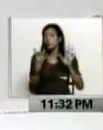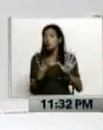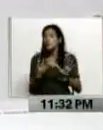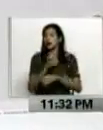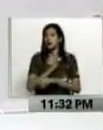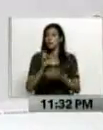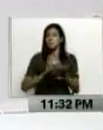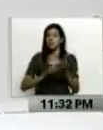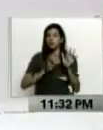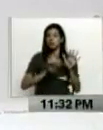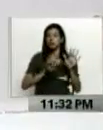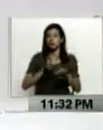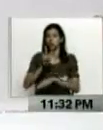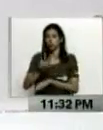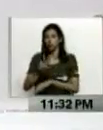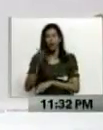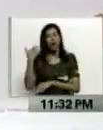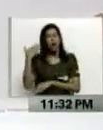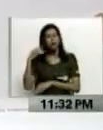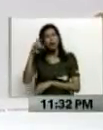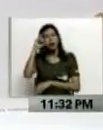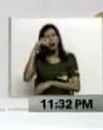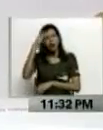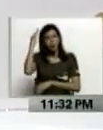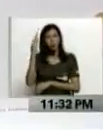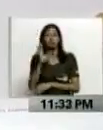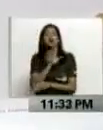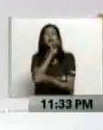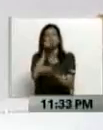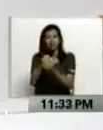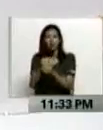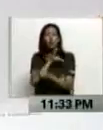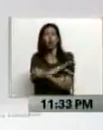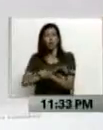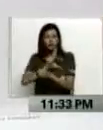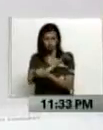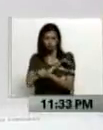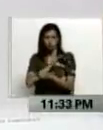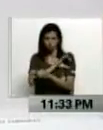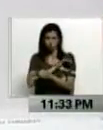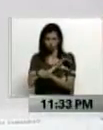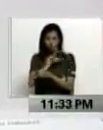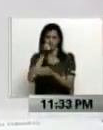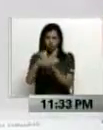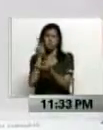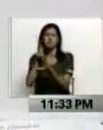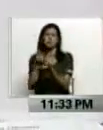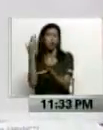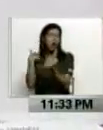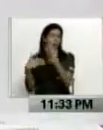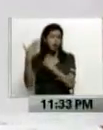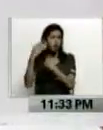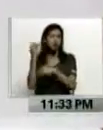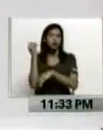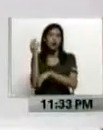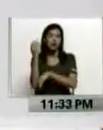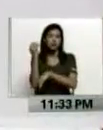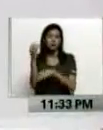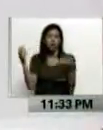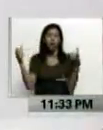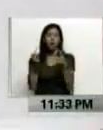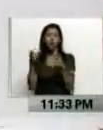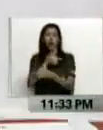92 para luuk que era integrante de la comisión Ramos aluc estaba en esa comisión Esto